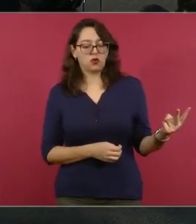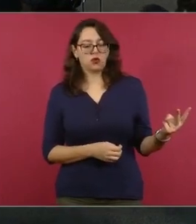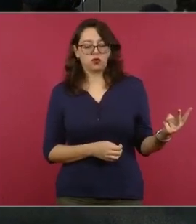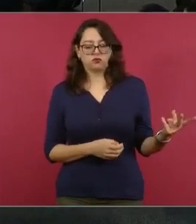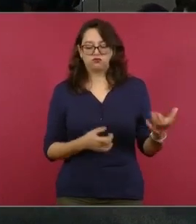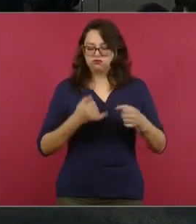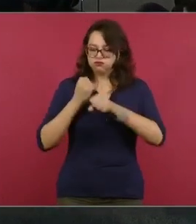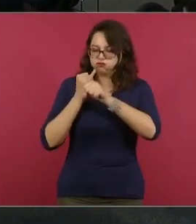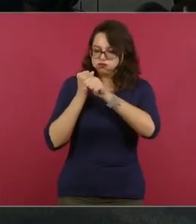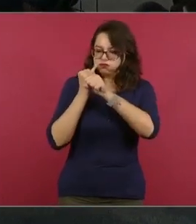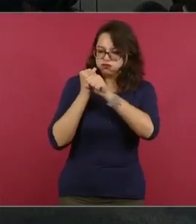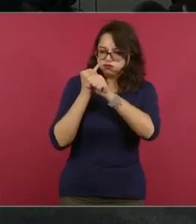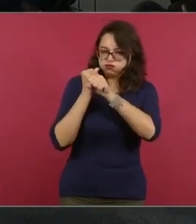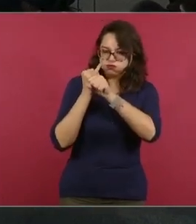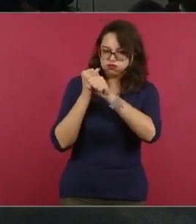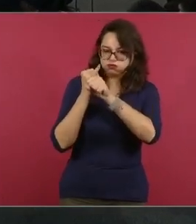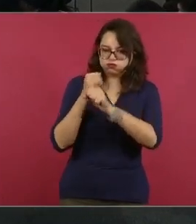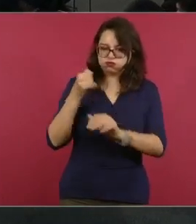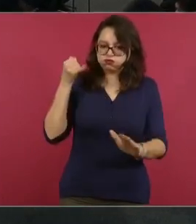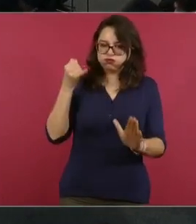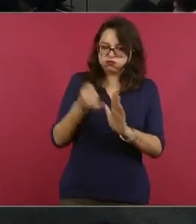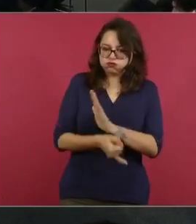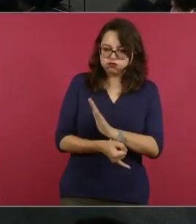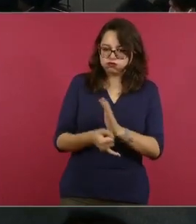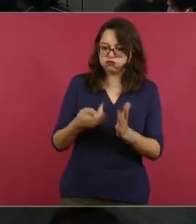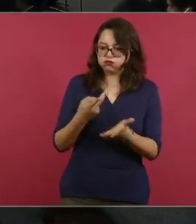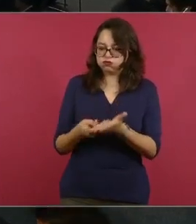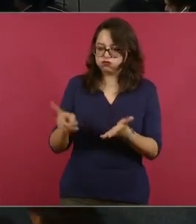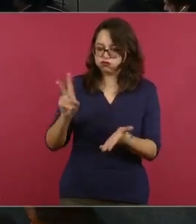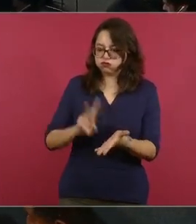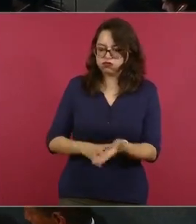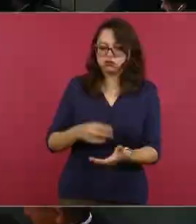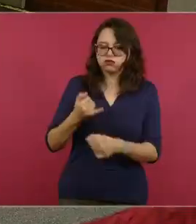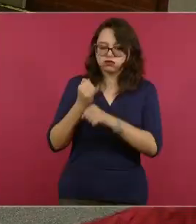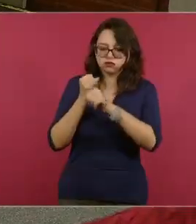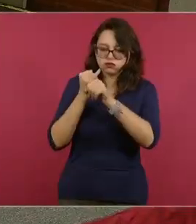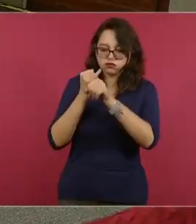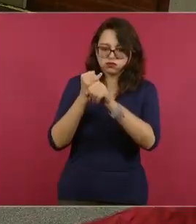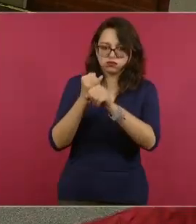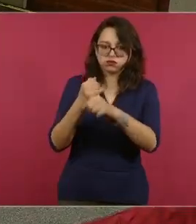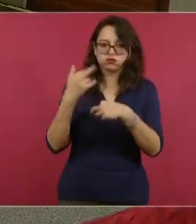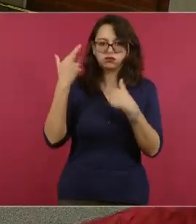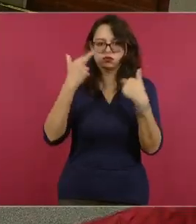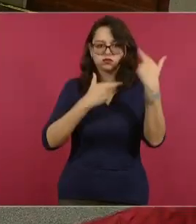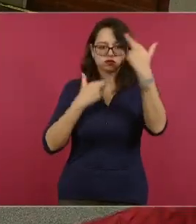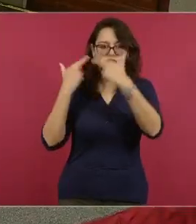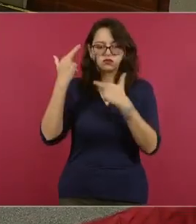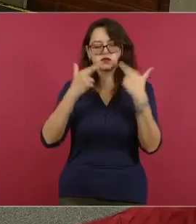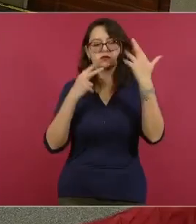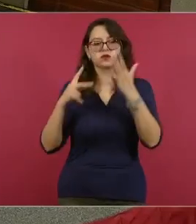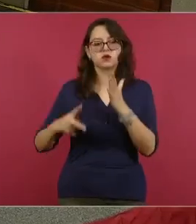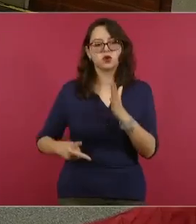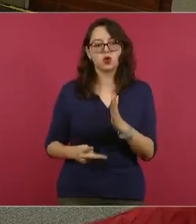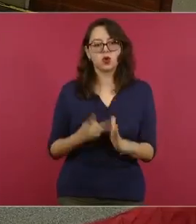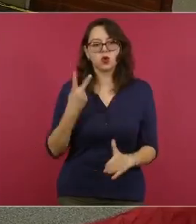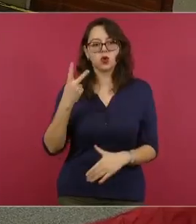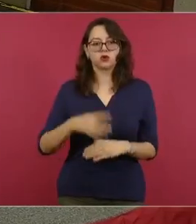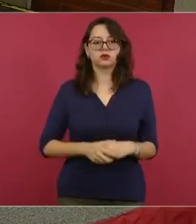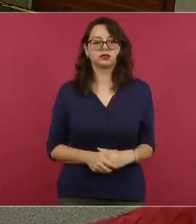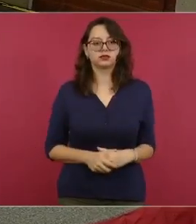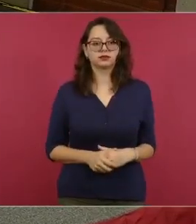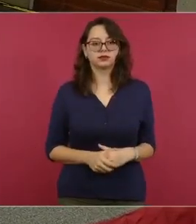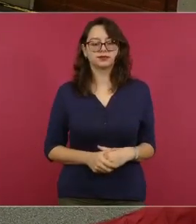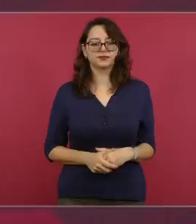entraron a reforzar los trabajos de investigación.